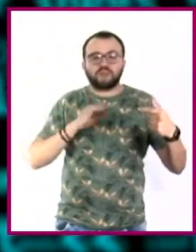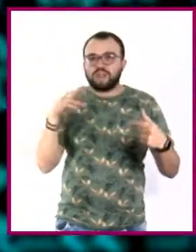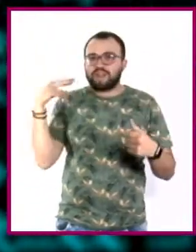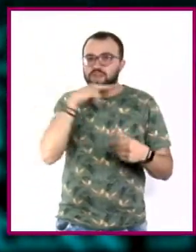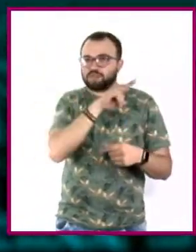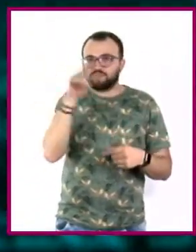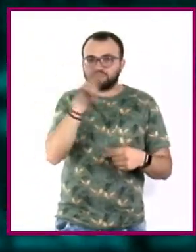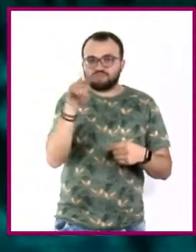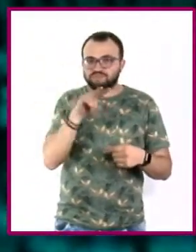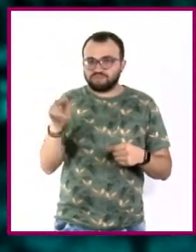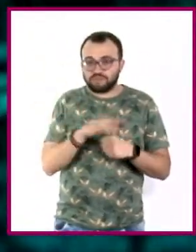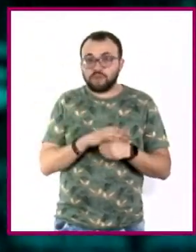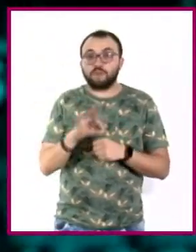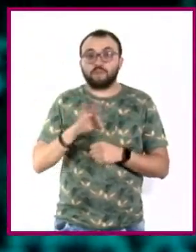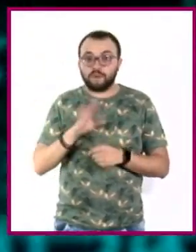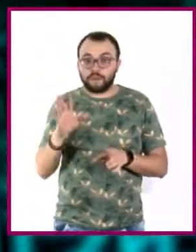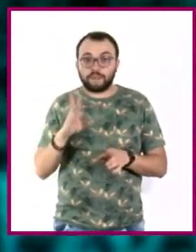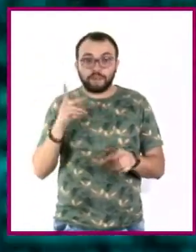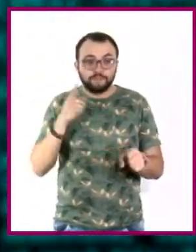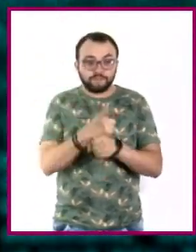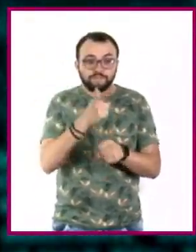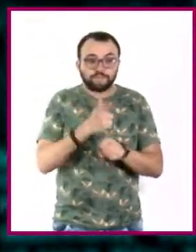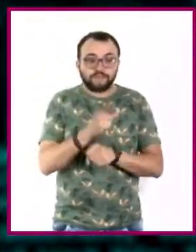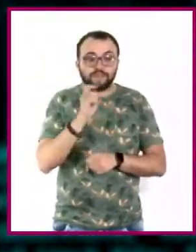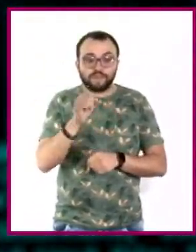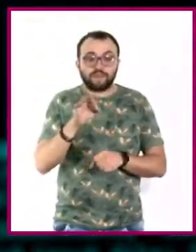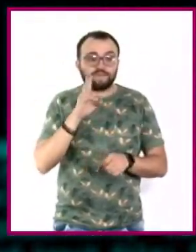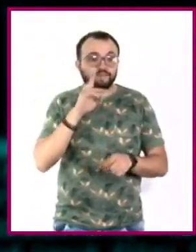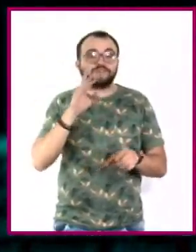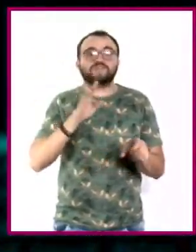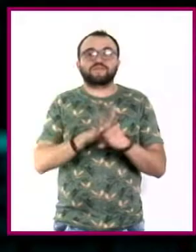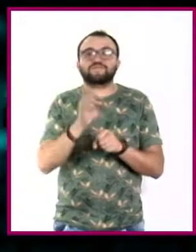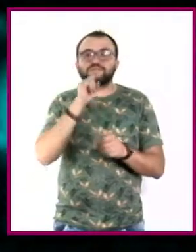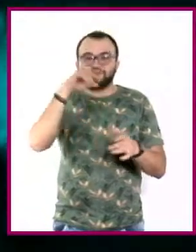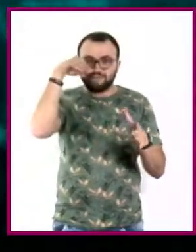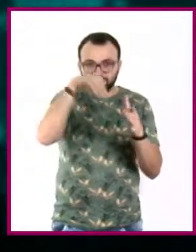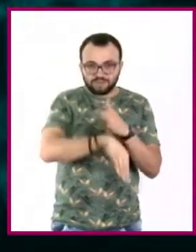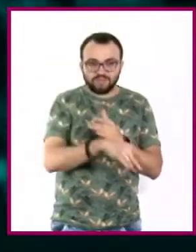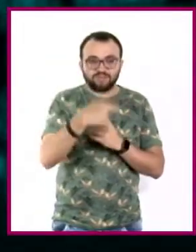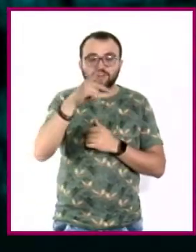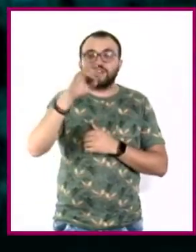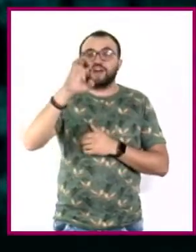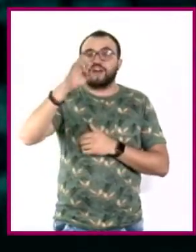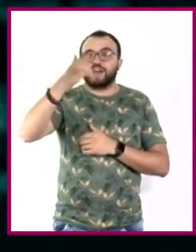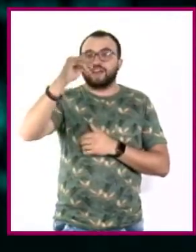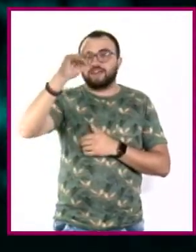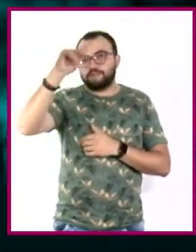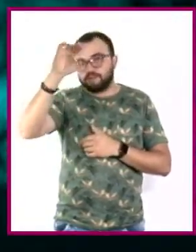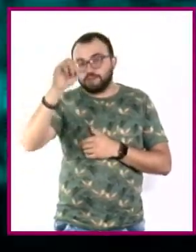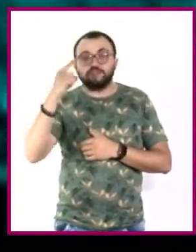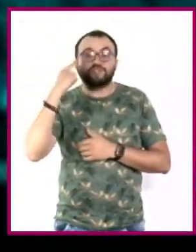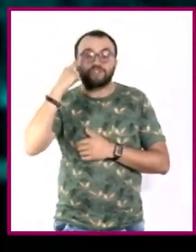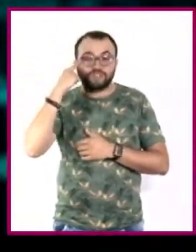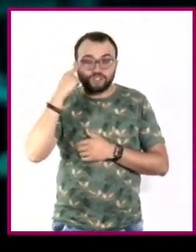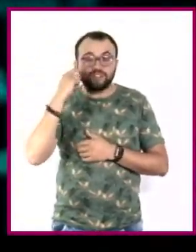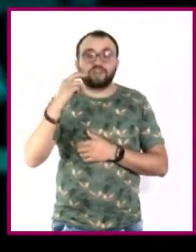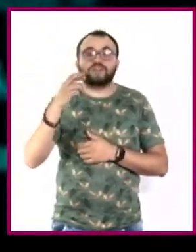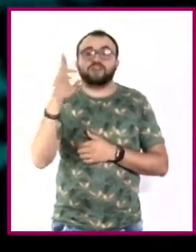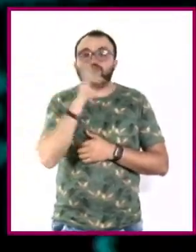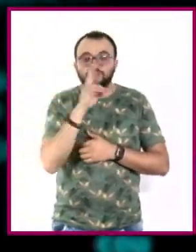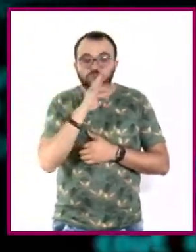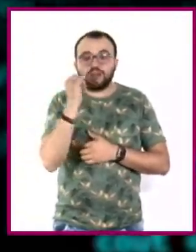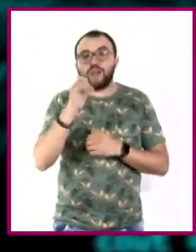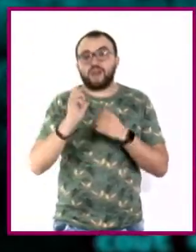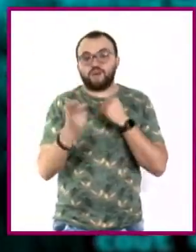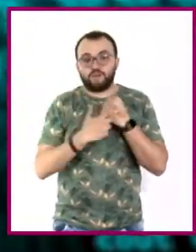hallazgos nada despreciables. Estudió los patrones de inestabilidad política en Egipto, China, Rusia y Europa, desde